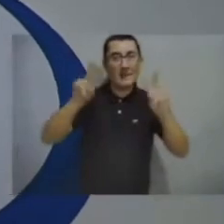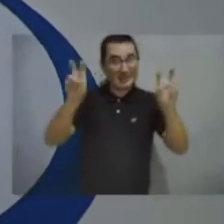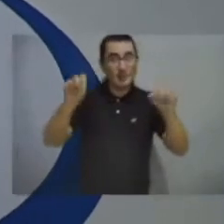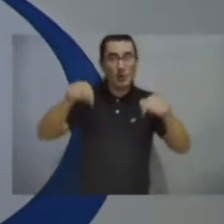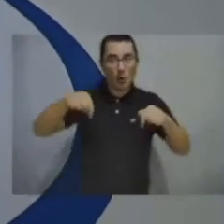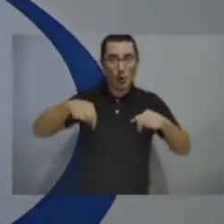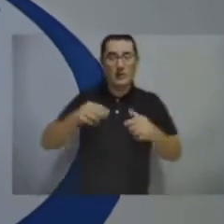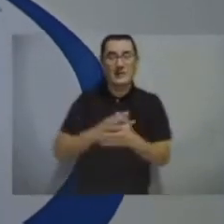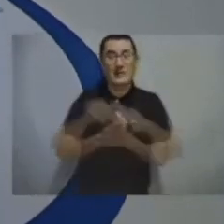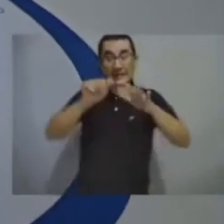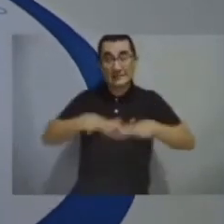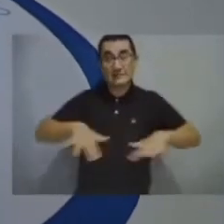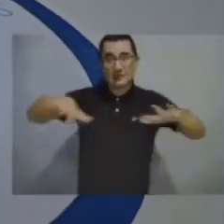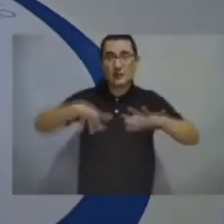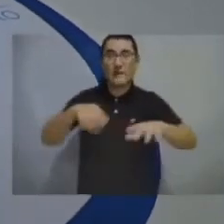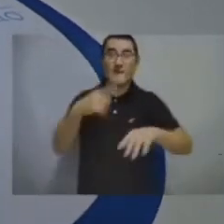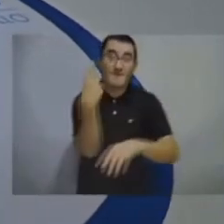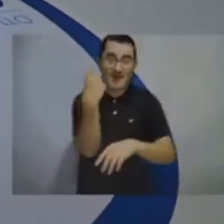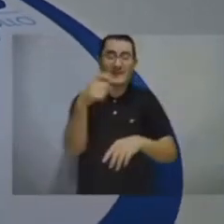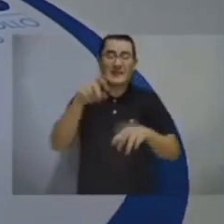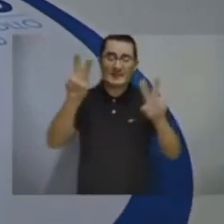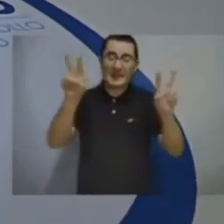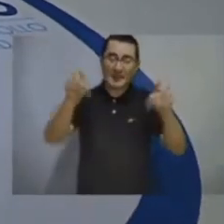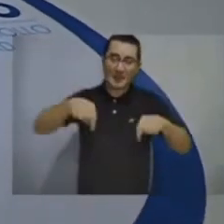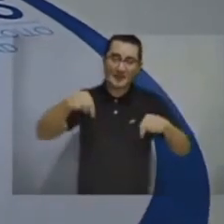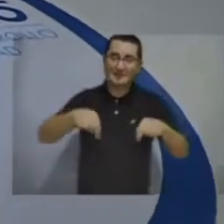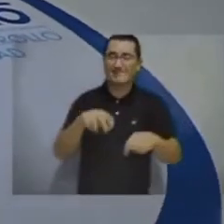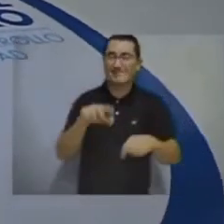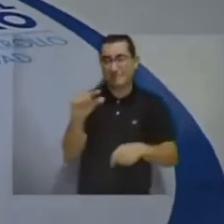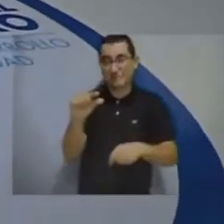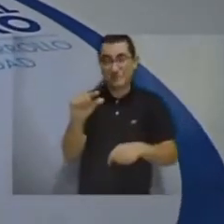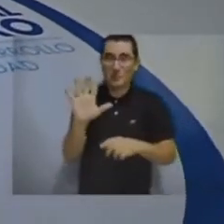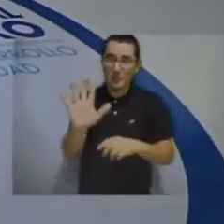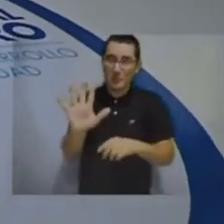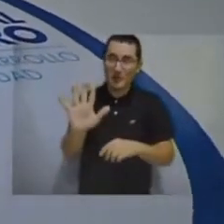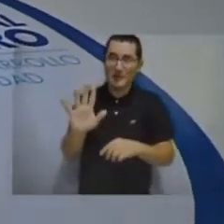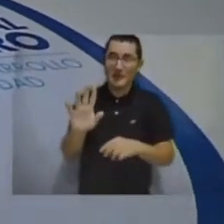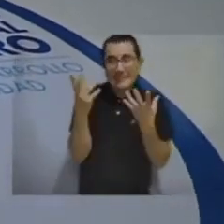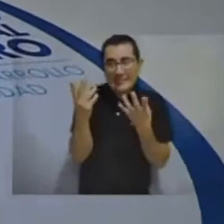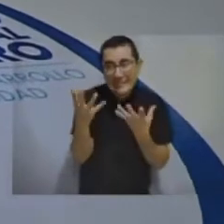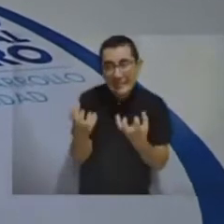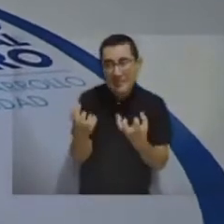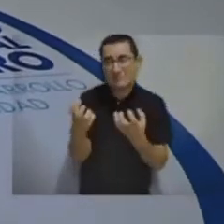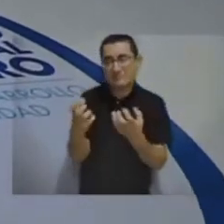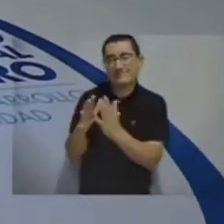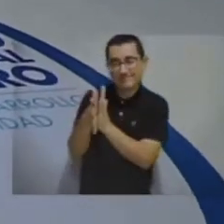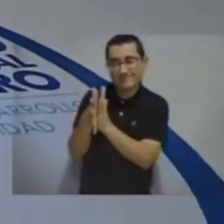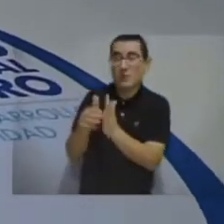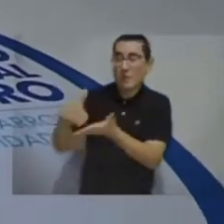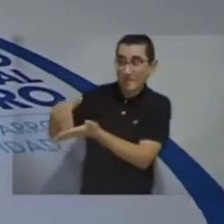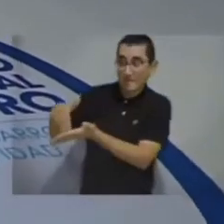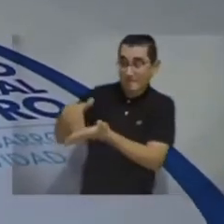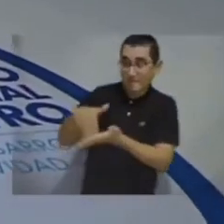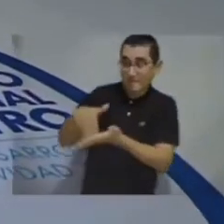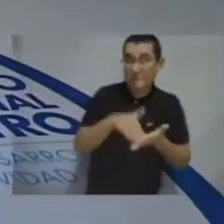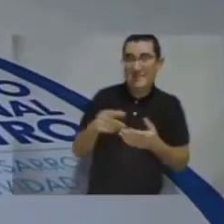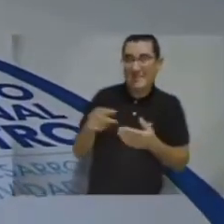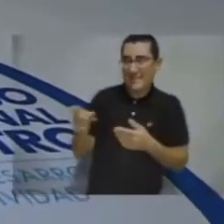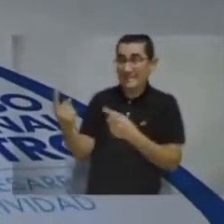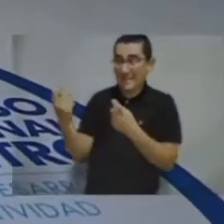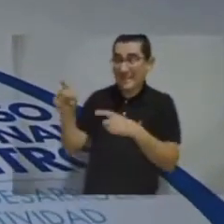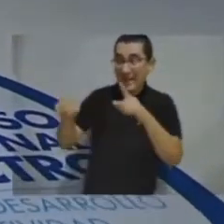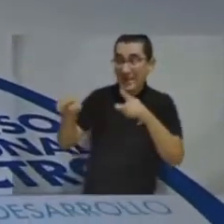muy pequeño que me gustaría que lo abordáramos muy rápidamente con nuestros panelistas que quedan todavía. Sé que alguno tuvo